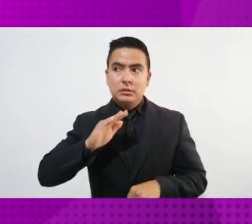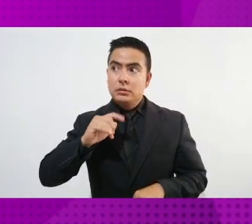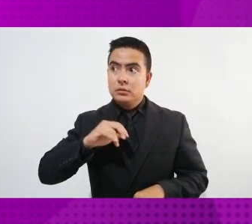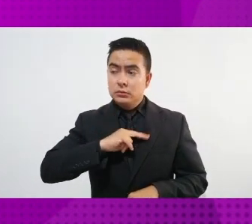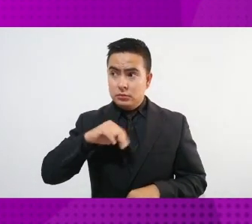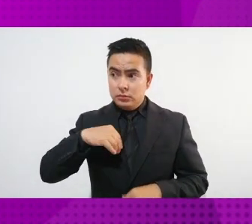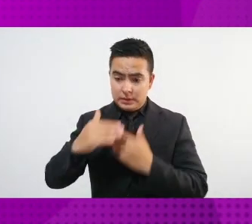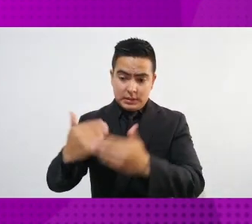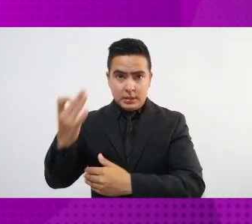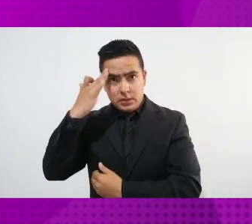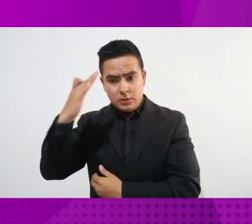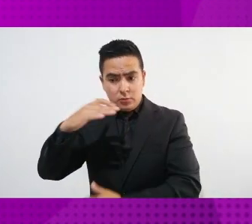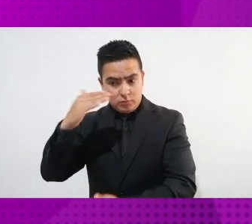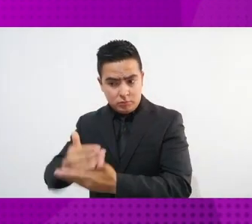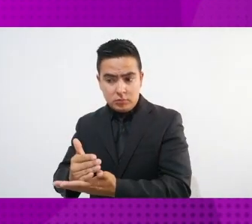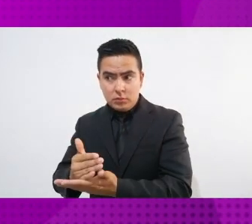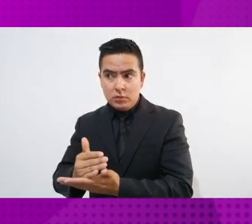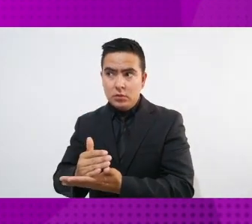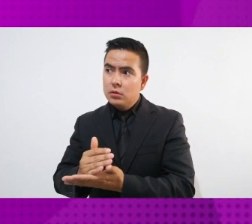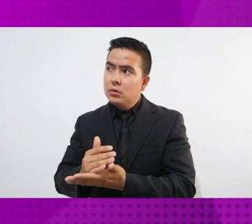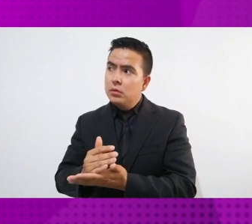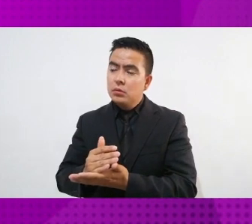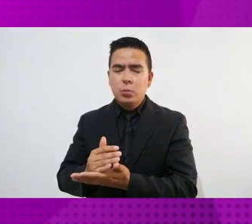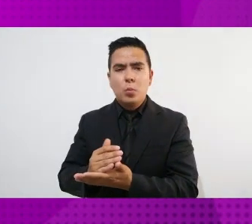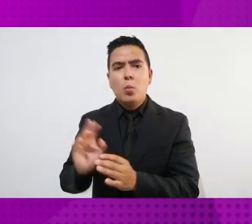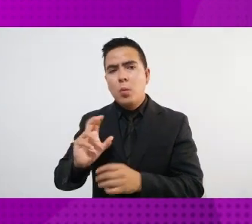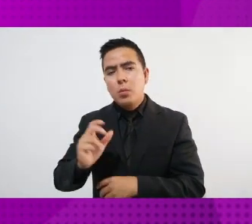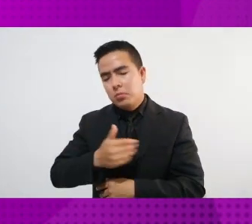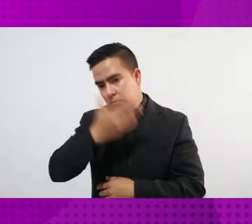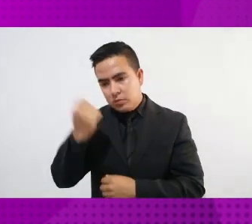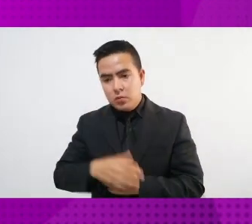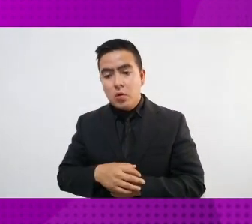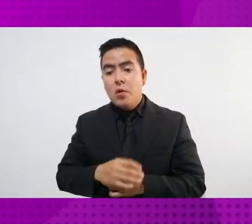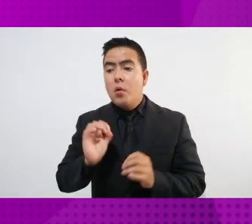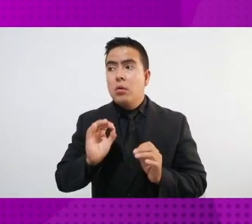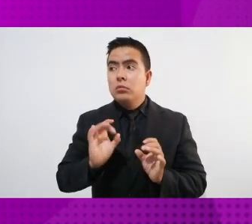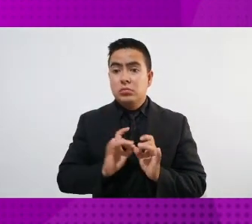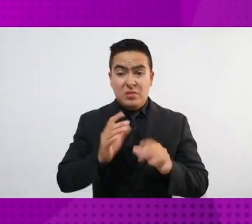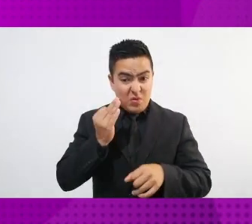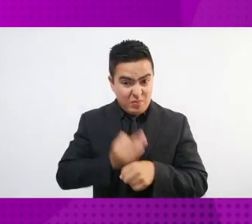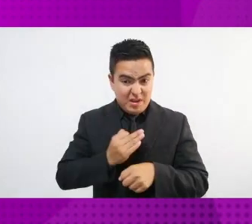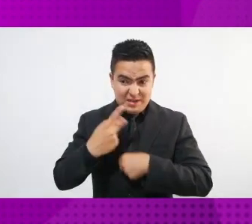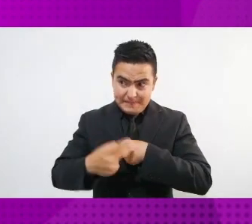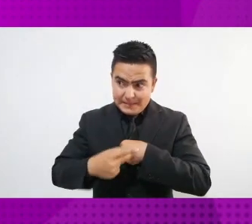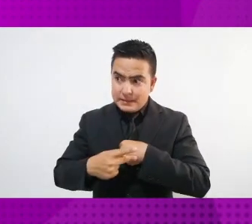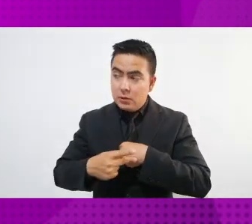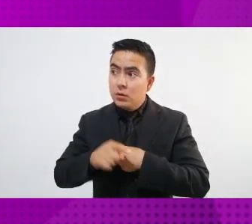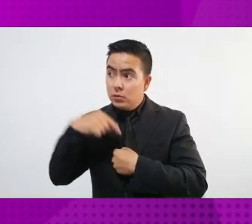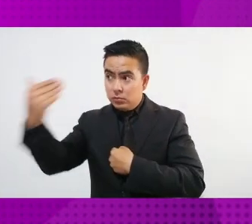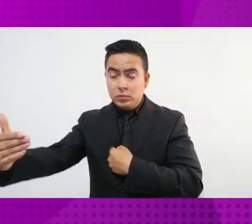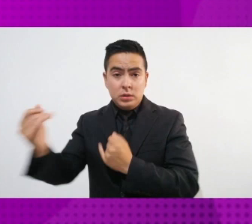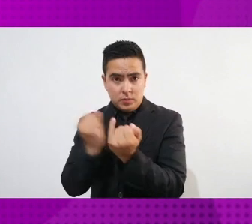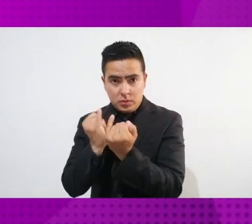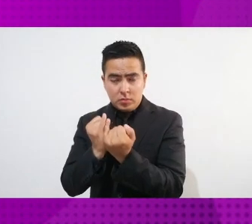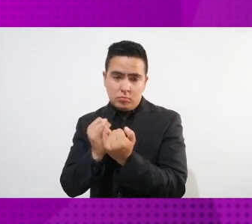extrema preocupación respecto a la contingencia. Y en esa medida creo que las autoridades electorales podrían tomar en consideración que